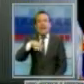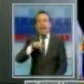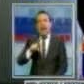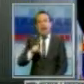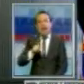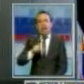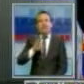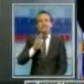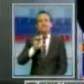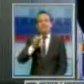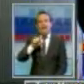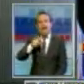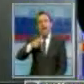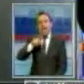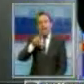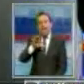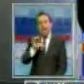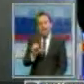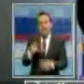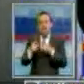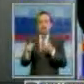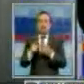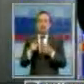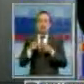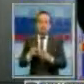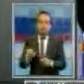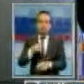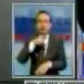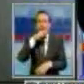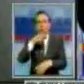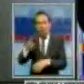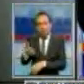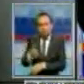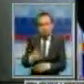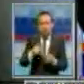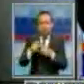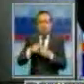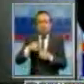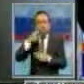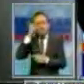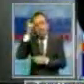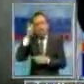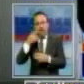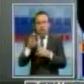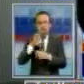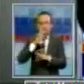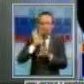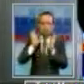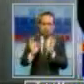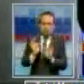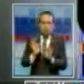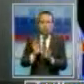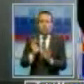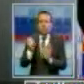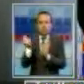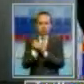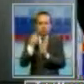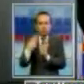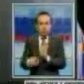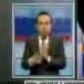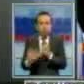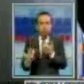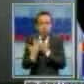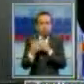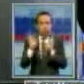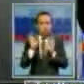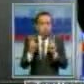que se desarrollen las opciones turísticas, la opción de acuicultura, una ganadería limpia, con sello de origen, y eso es compatible,